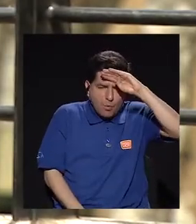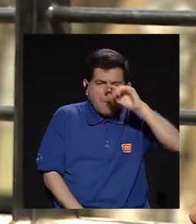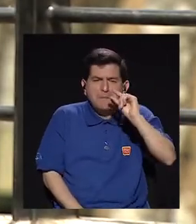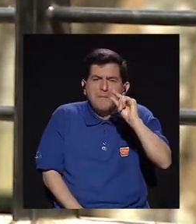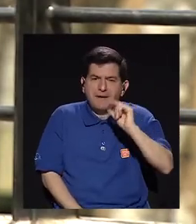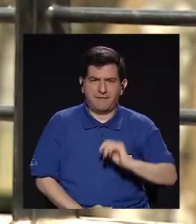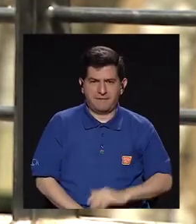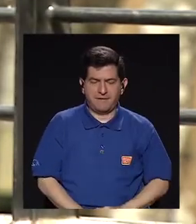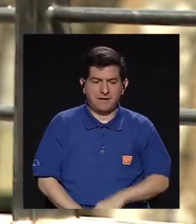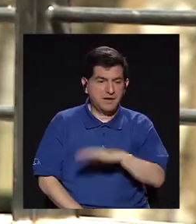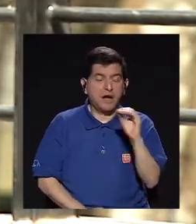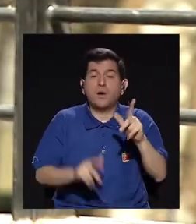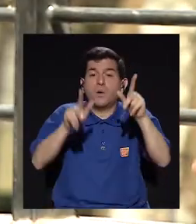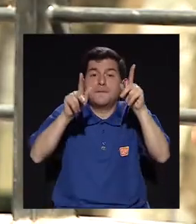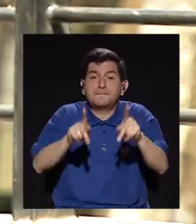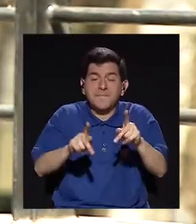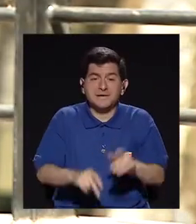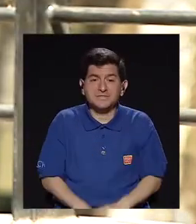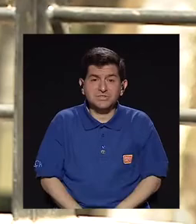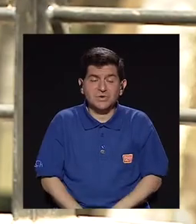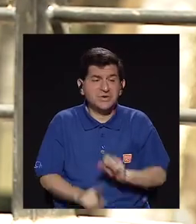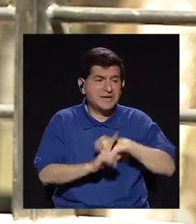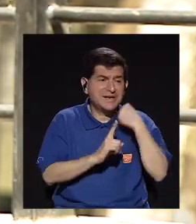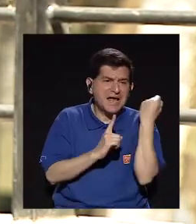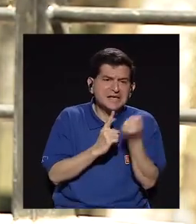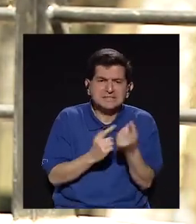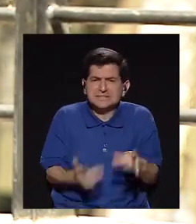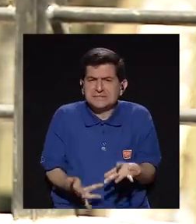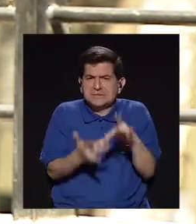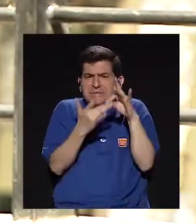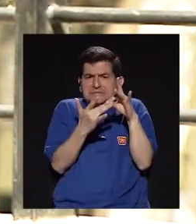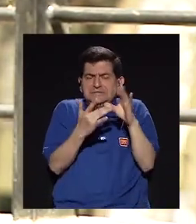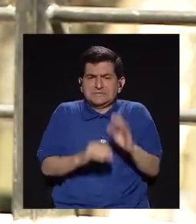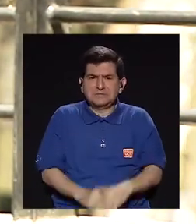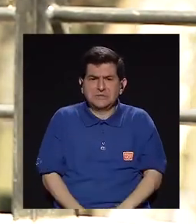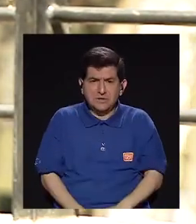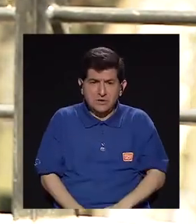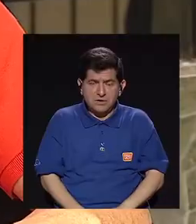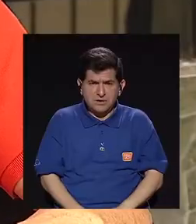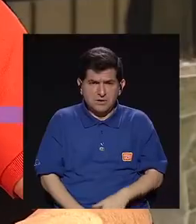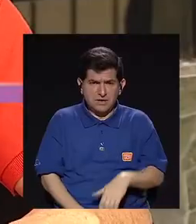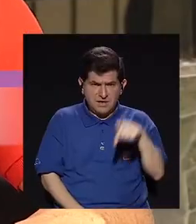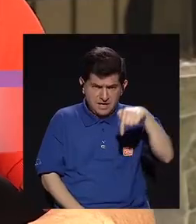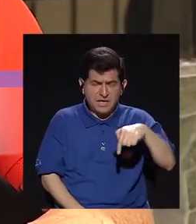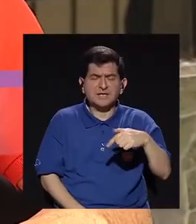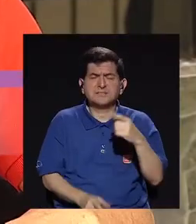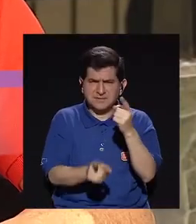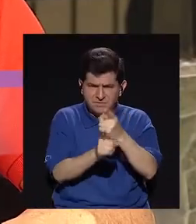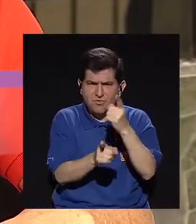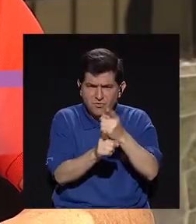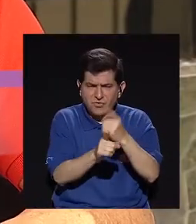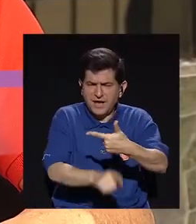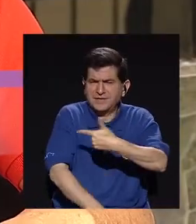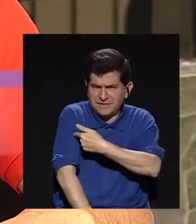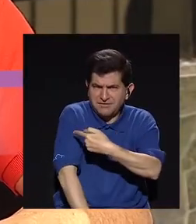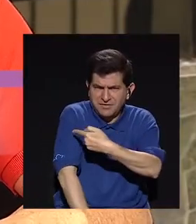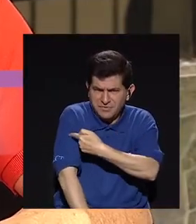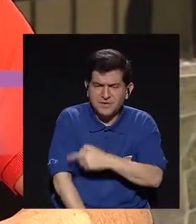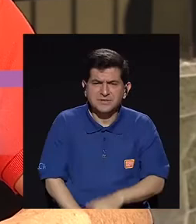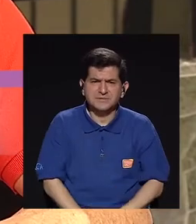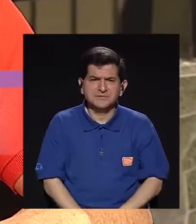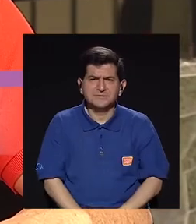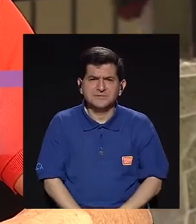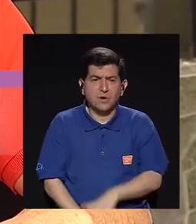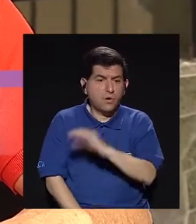leve pasajera, o una persona está con alguna situación particular, hoy en día es recomendable que aún así se vacune,